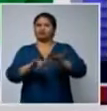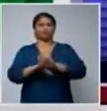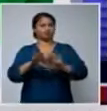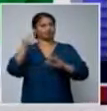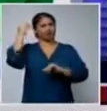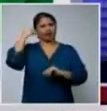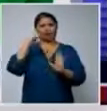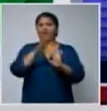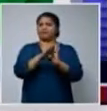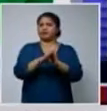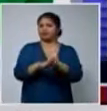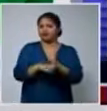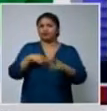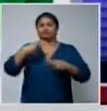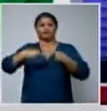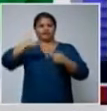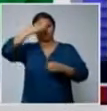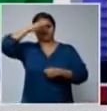han diagnosticado